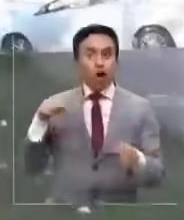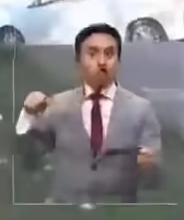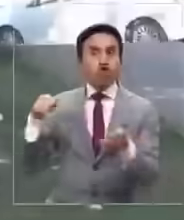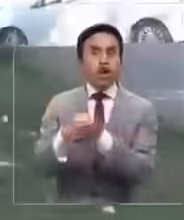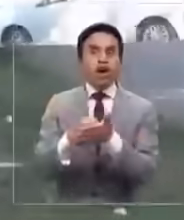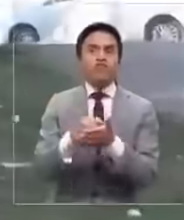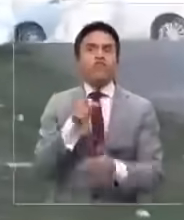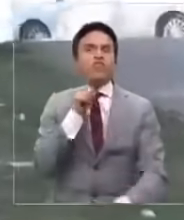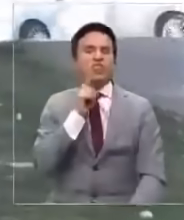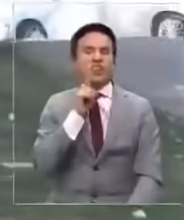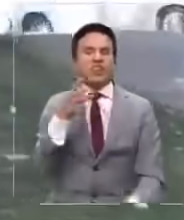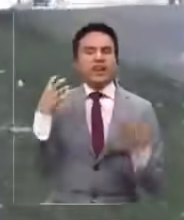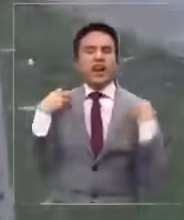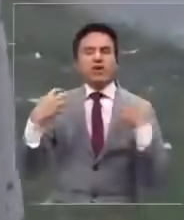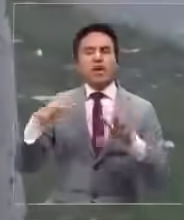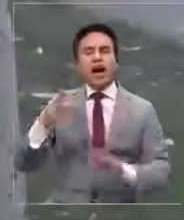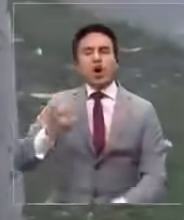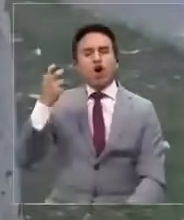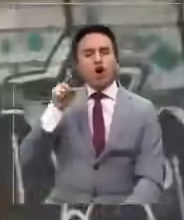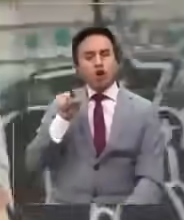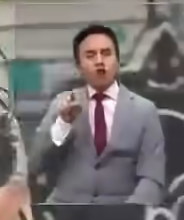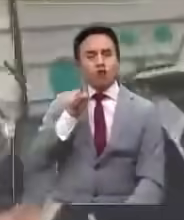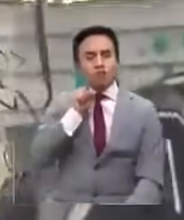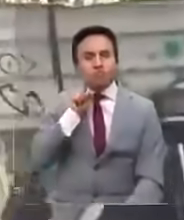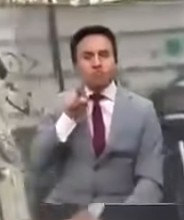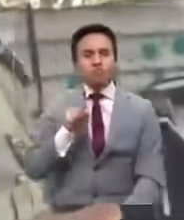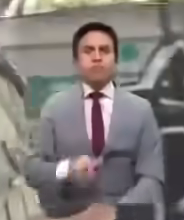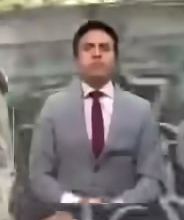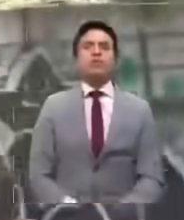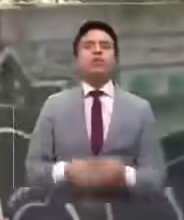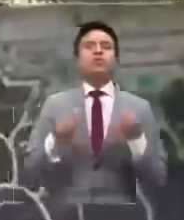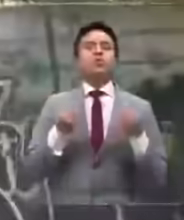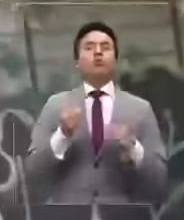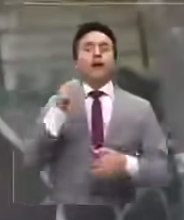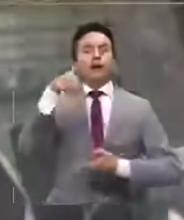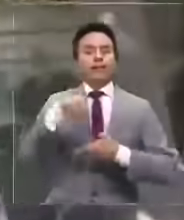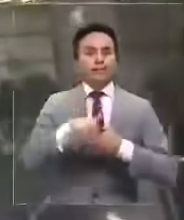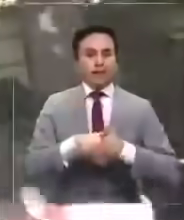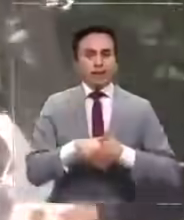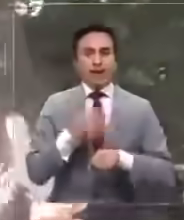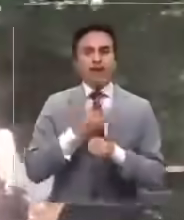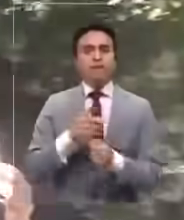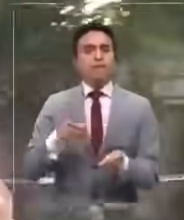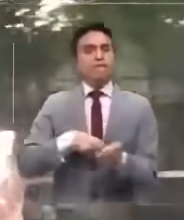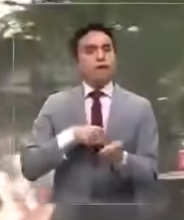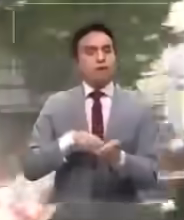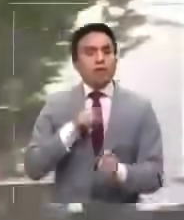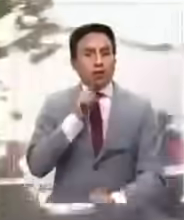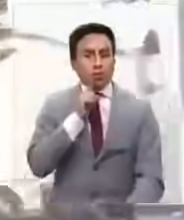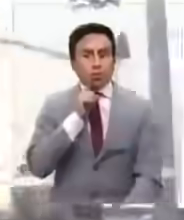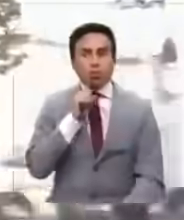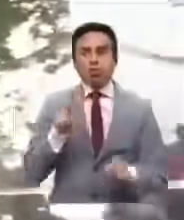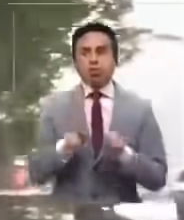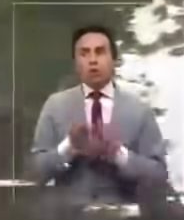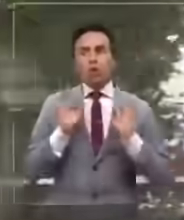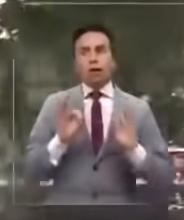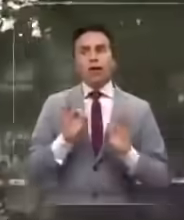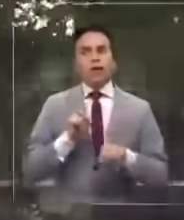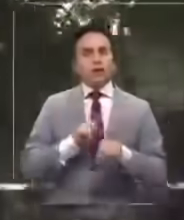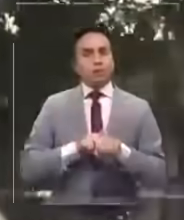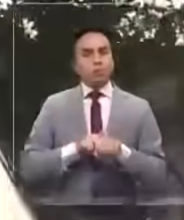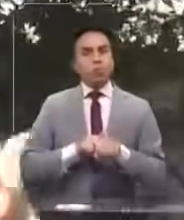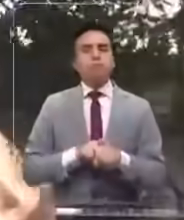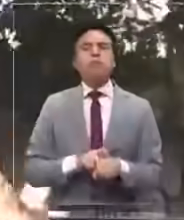chocado presentaba encargo por robo. Lo que ocurrió en horas de la tarde, había una familia, como es normal en esta